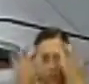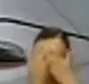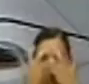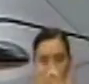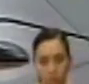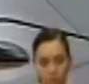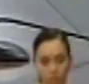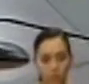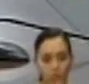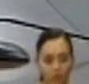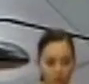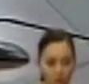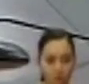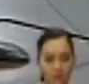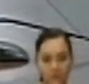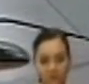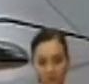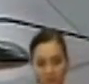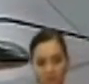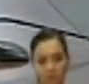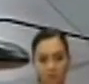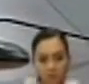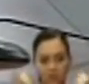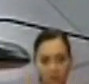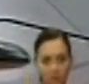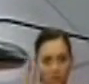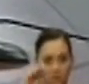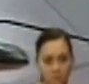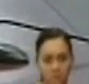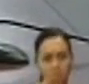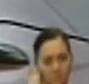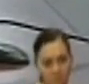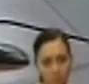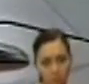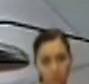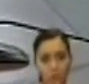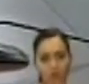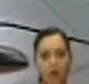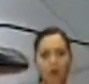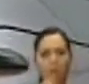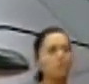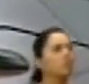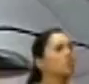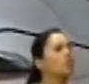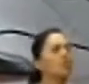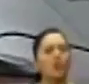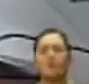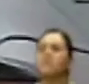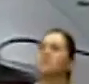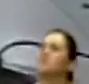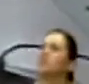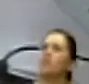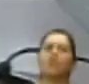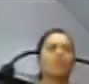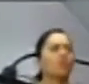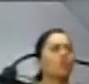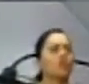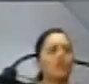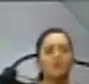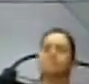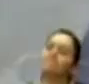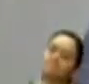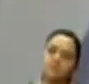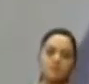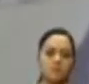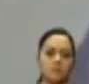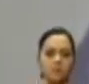Contraloría, Fiscalía, Asamblea Nacional, y se aprovecha una de las tantas mansiones de los banqueros corruptos, como hemos aprovechado la